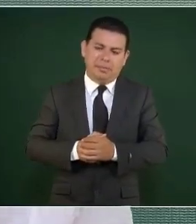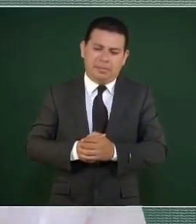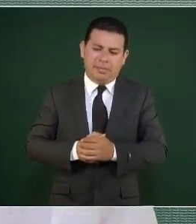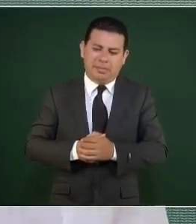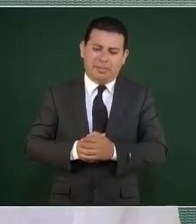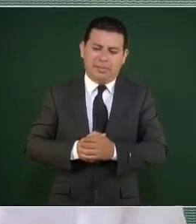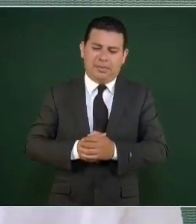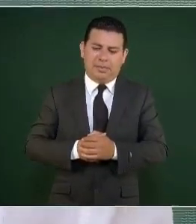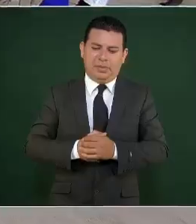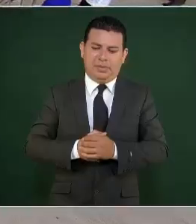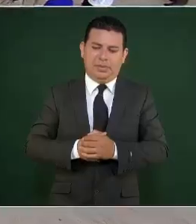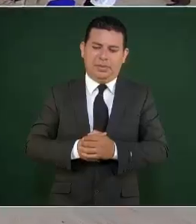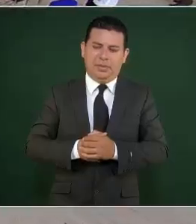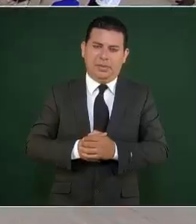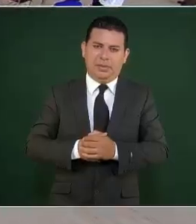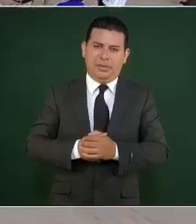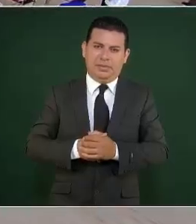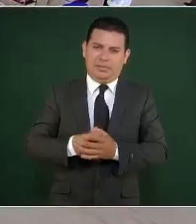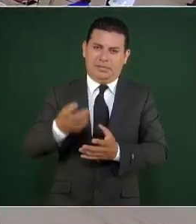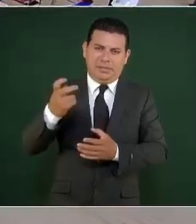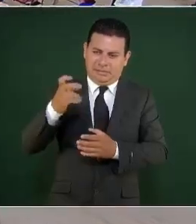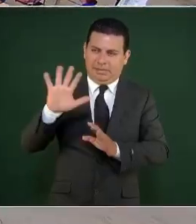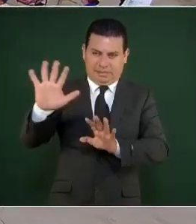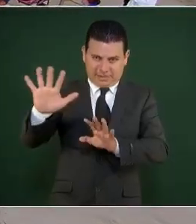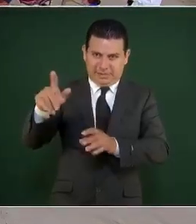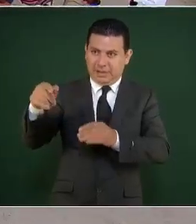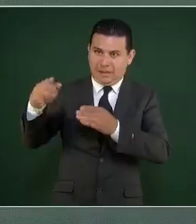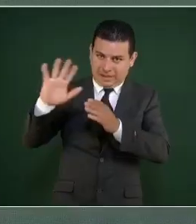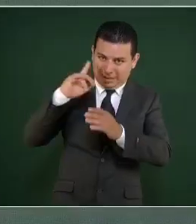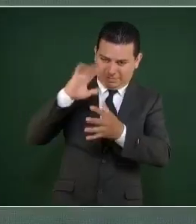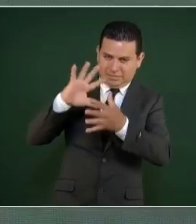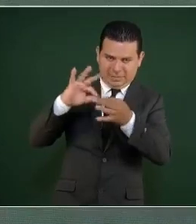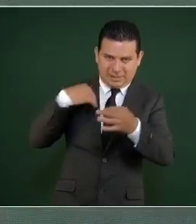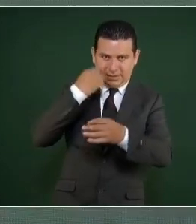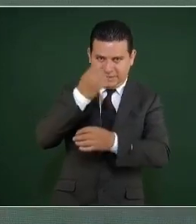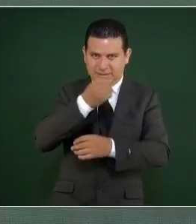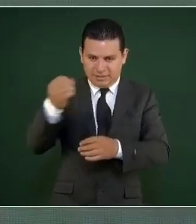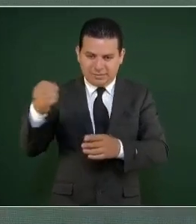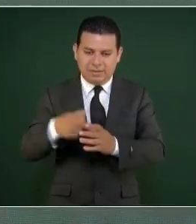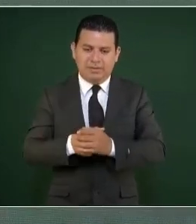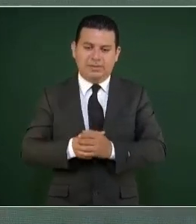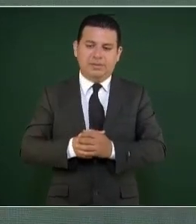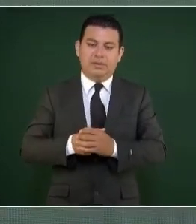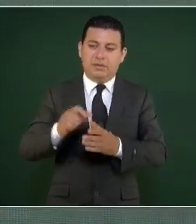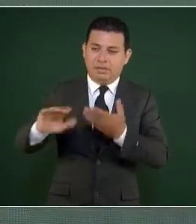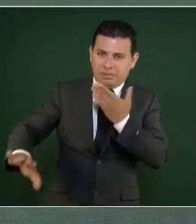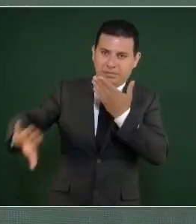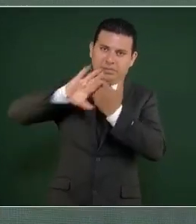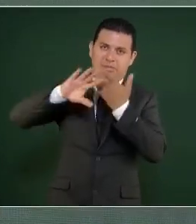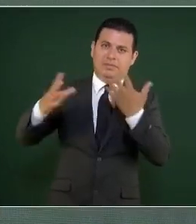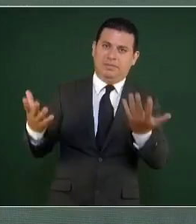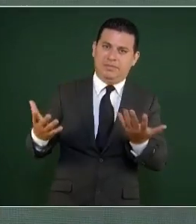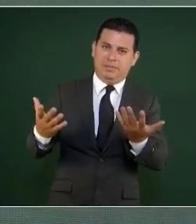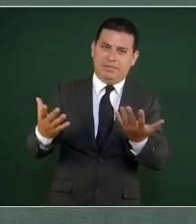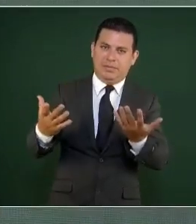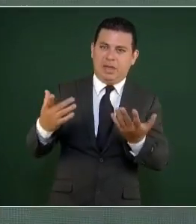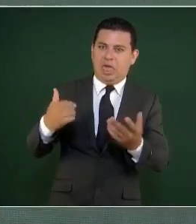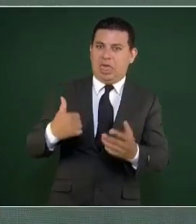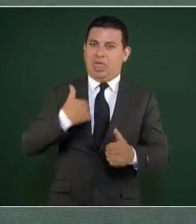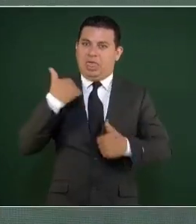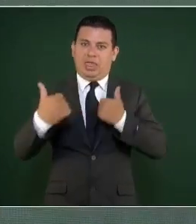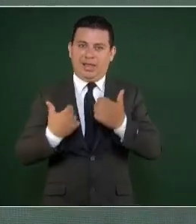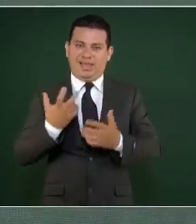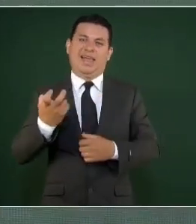Nada, no han aportado nada. No, pero espérate. Es que la calumnia cuando no mancha tizna, eso es lo que